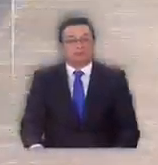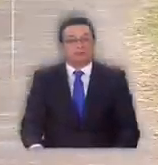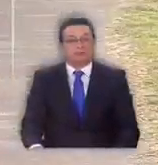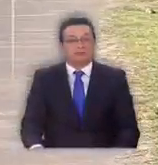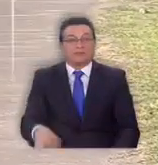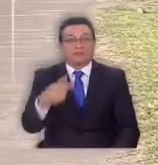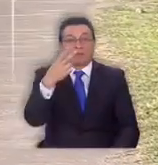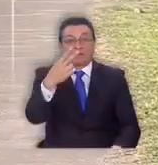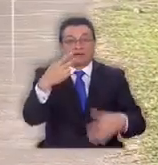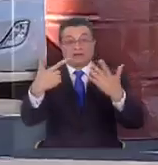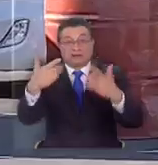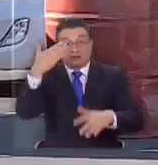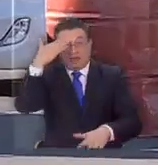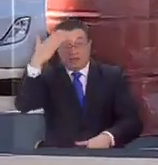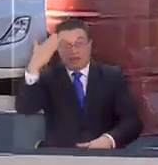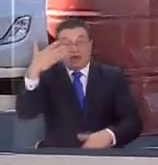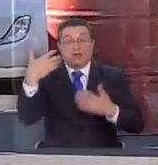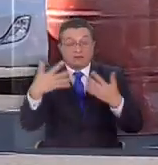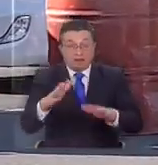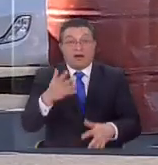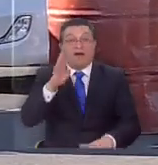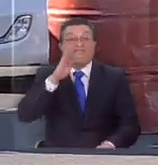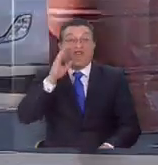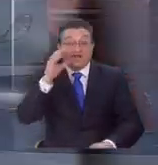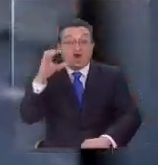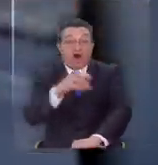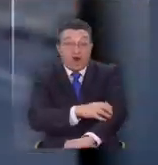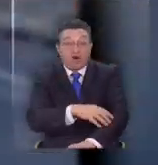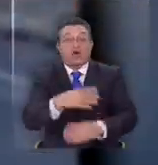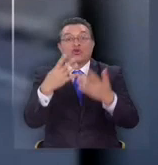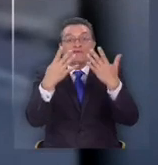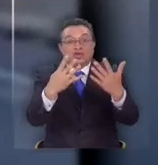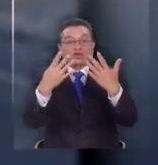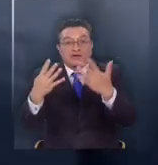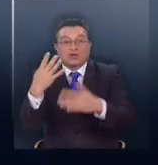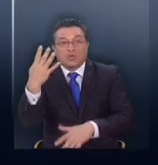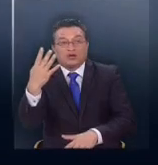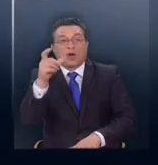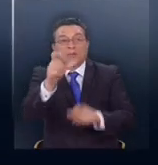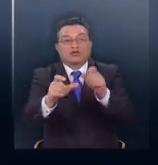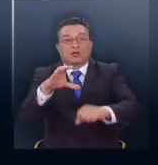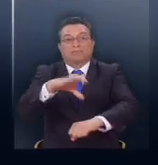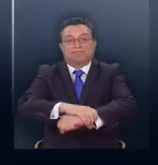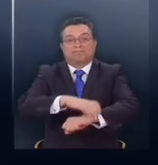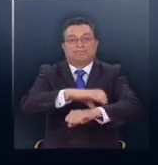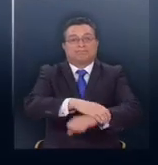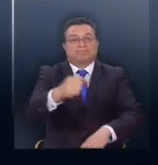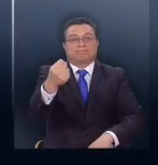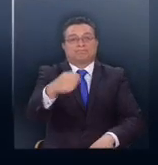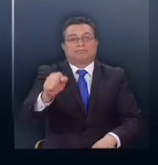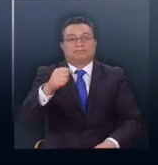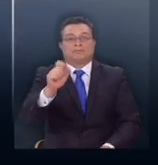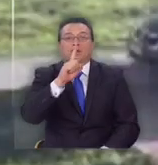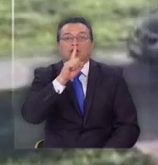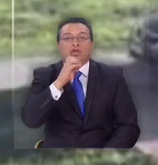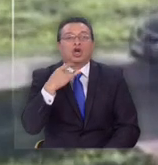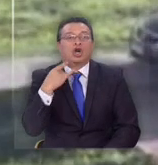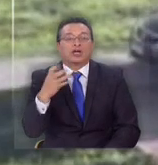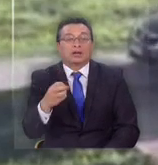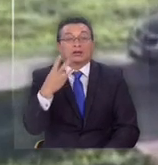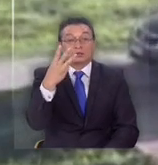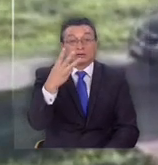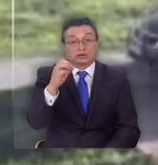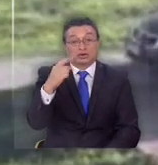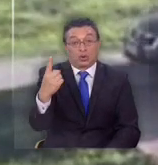En 27 días de estado de excepción en la región del Biobío, 994 personas han sido detenidas por infringir el toque de queda y